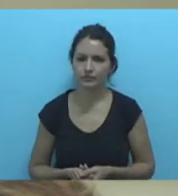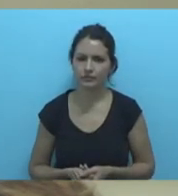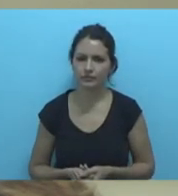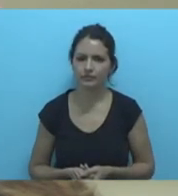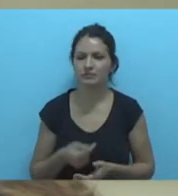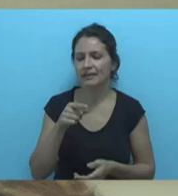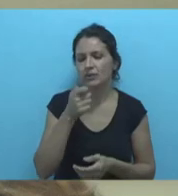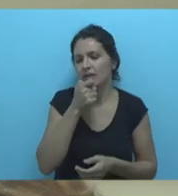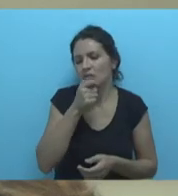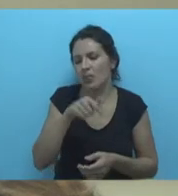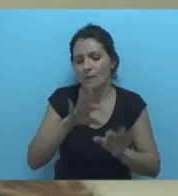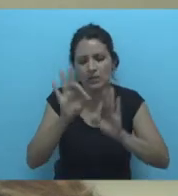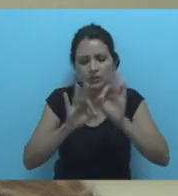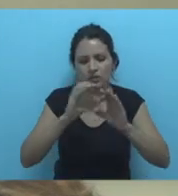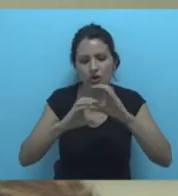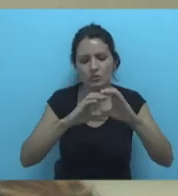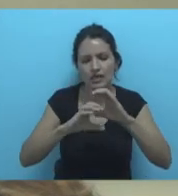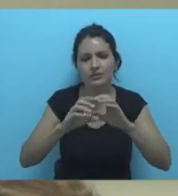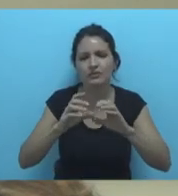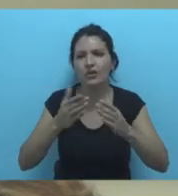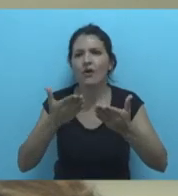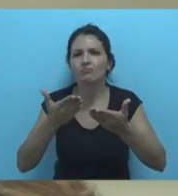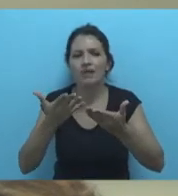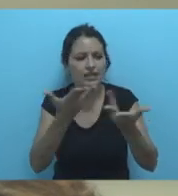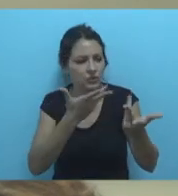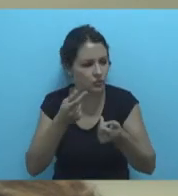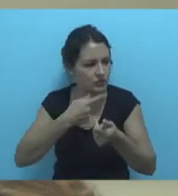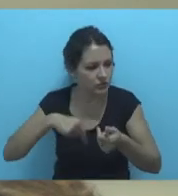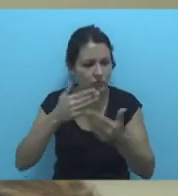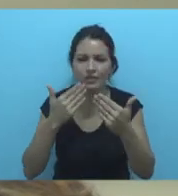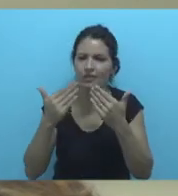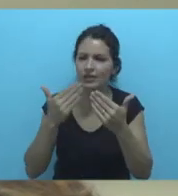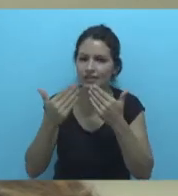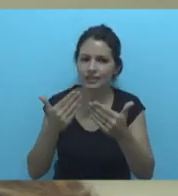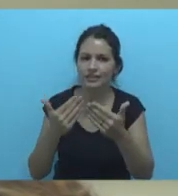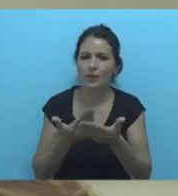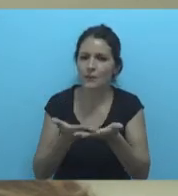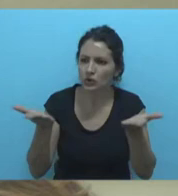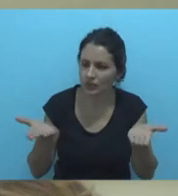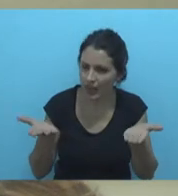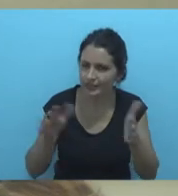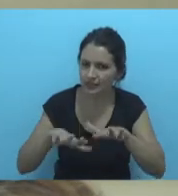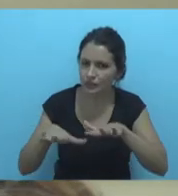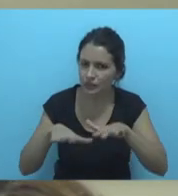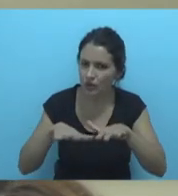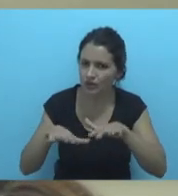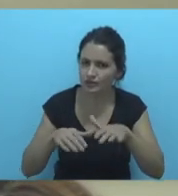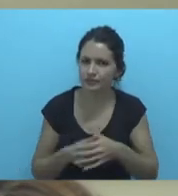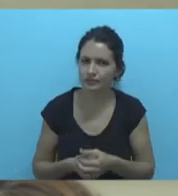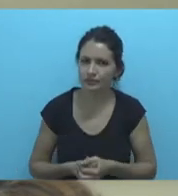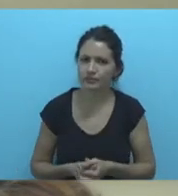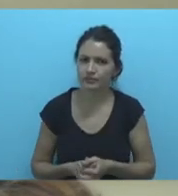nos arriman desde este lugar para darnos la posibilidad de que nos sentamos a debatir, que nos sentamos de alguna forma